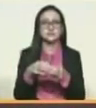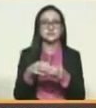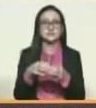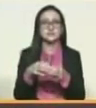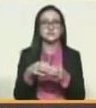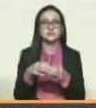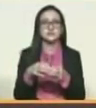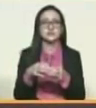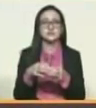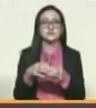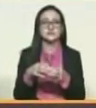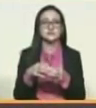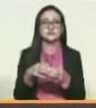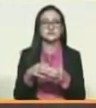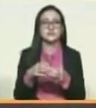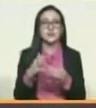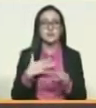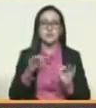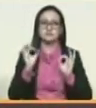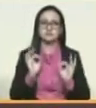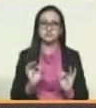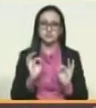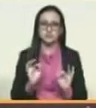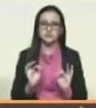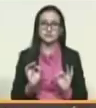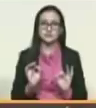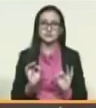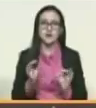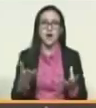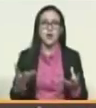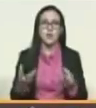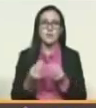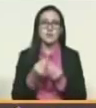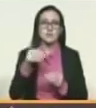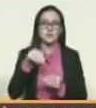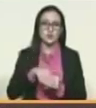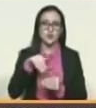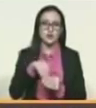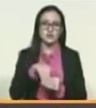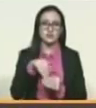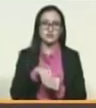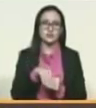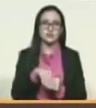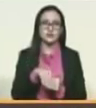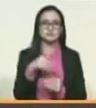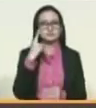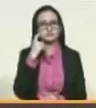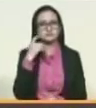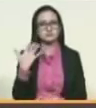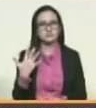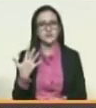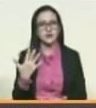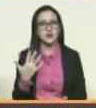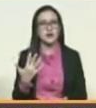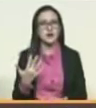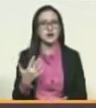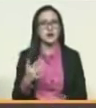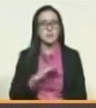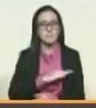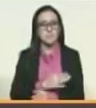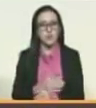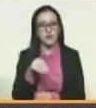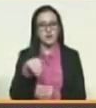manera tal que puedan conformar también misiones de acompañamiento electoral. Ha sido tradicional de este poder electoral de invitar